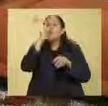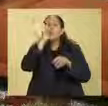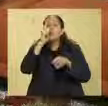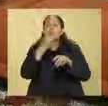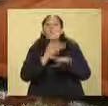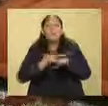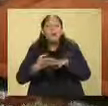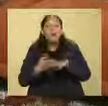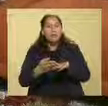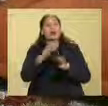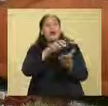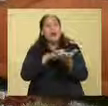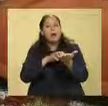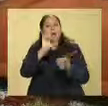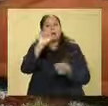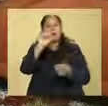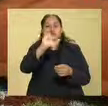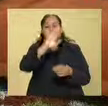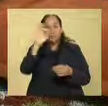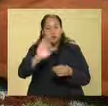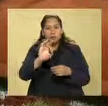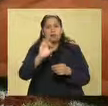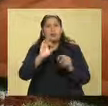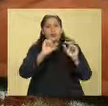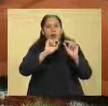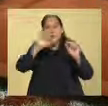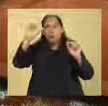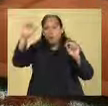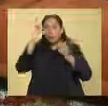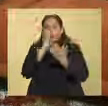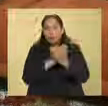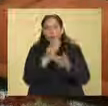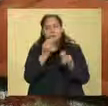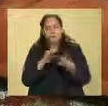opción son los focos ahorradores. Realmente te ahorras el 60% en tarifas.